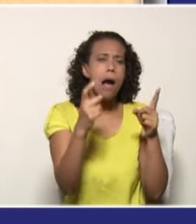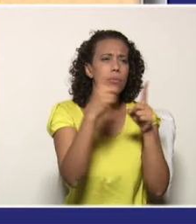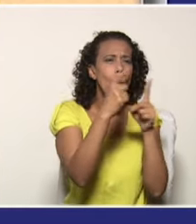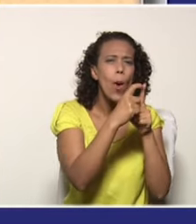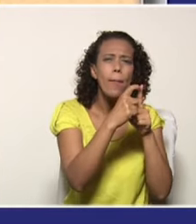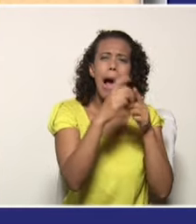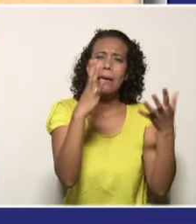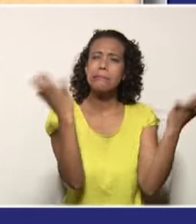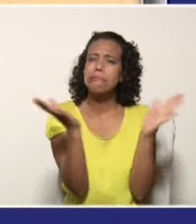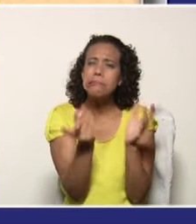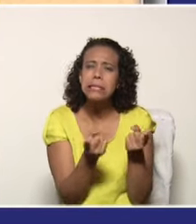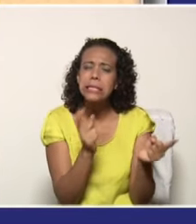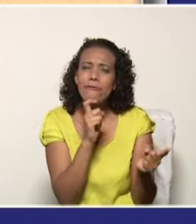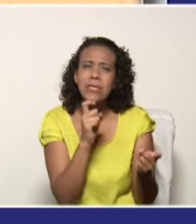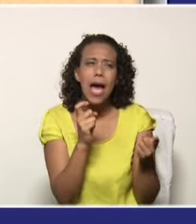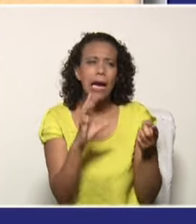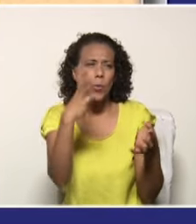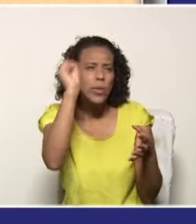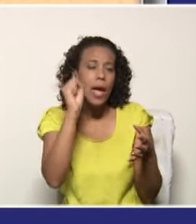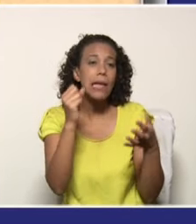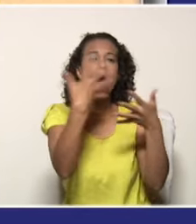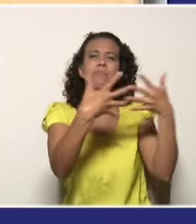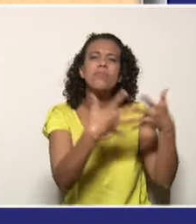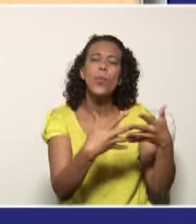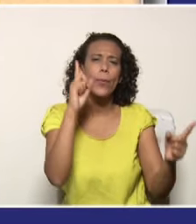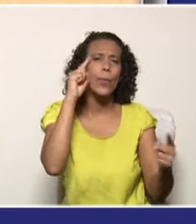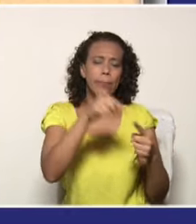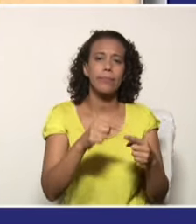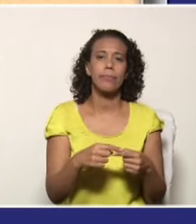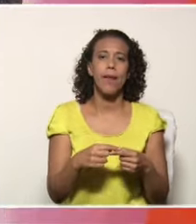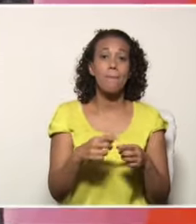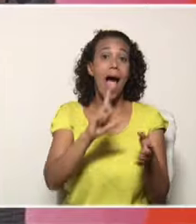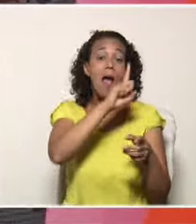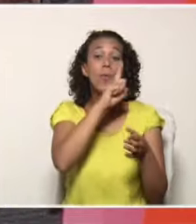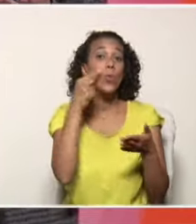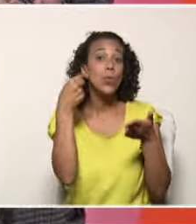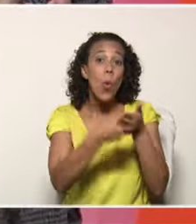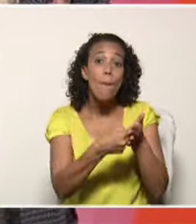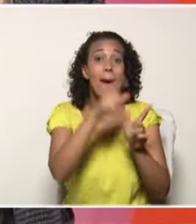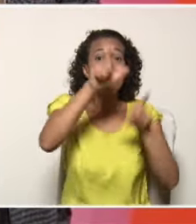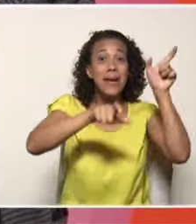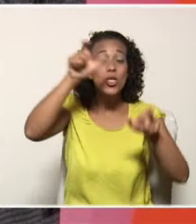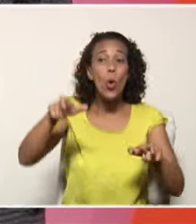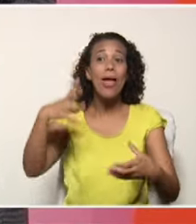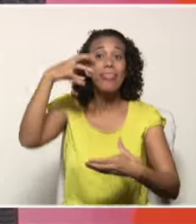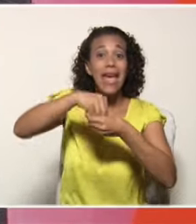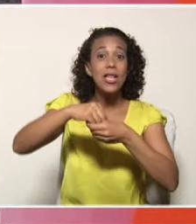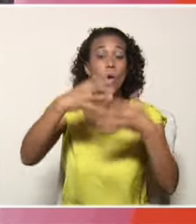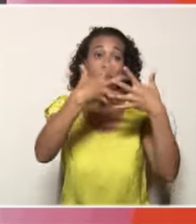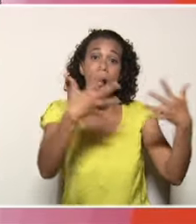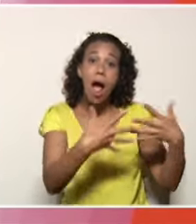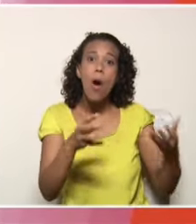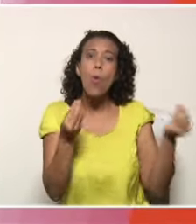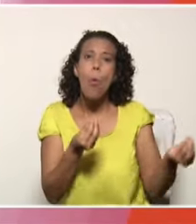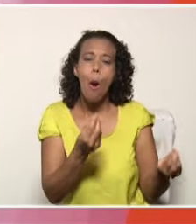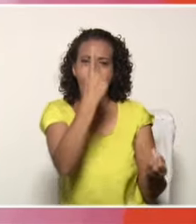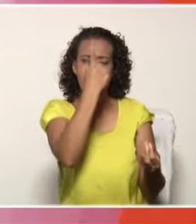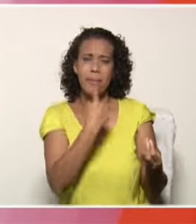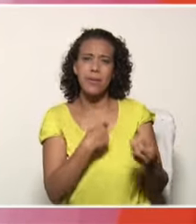es el tema principal de esa obra, de esa novela, y vas a nombrar los personajes principales y sus características